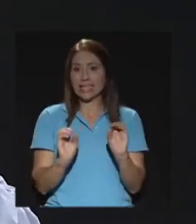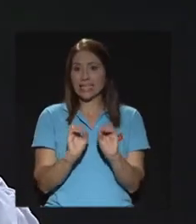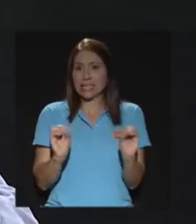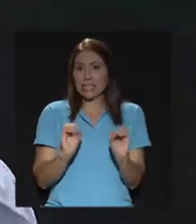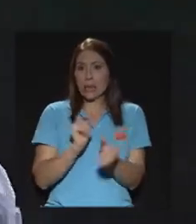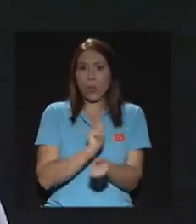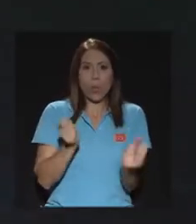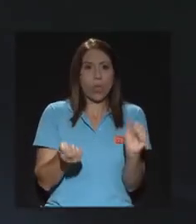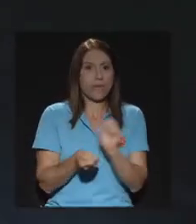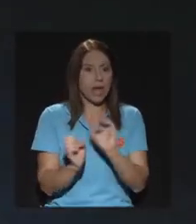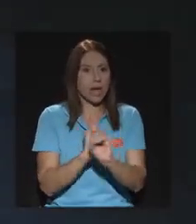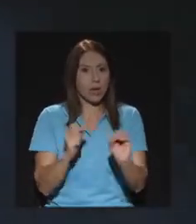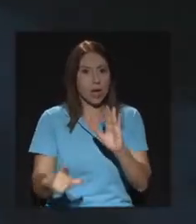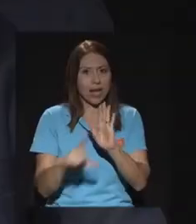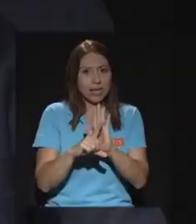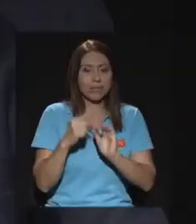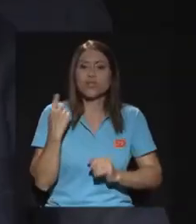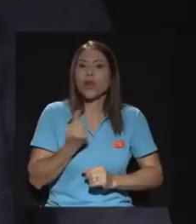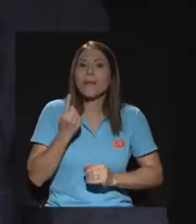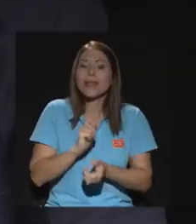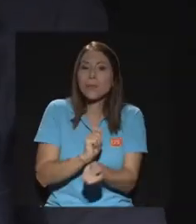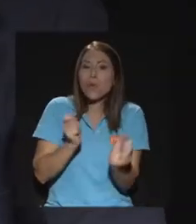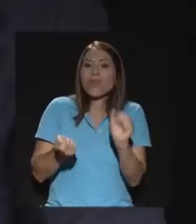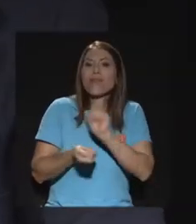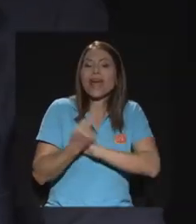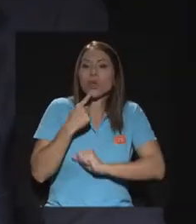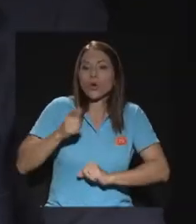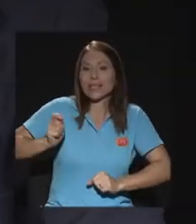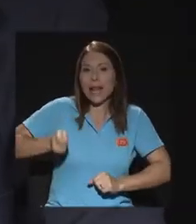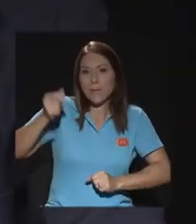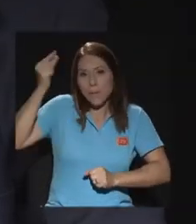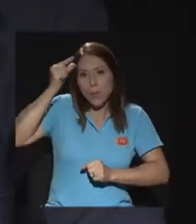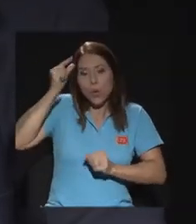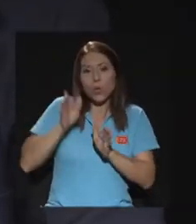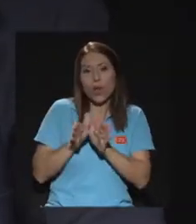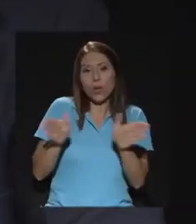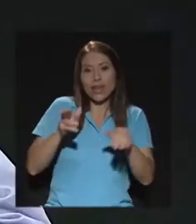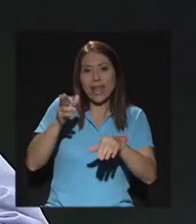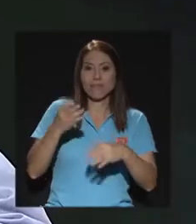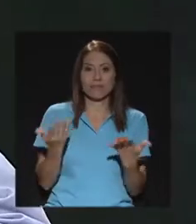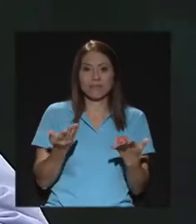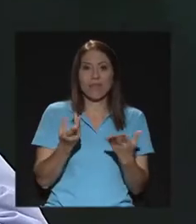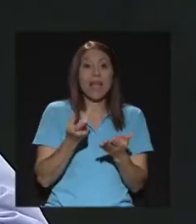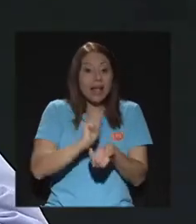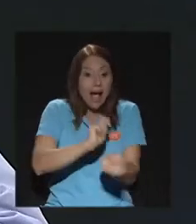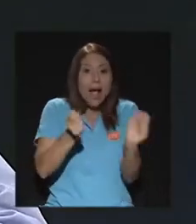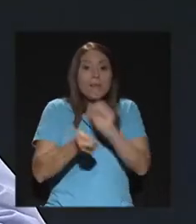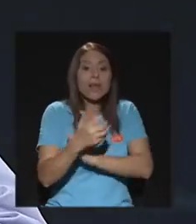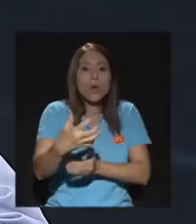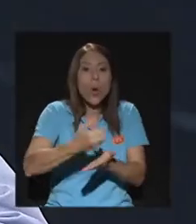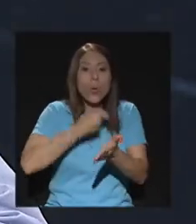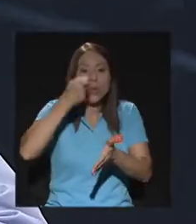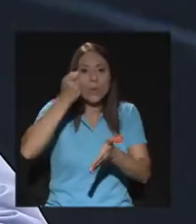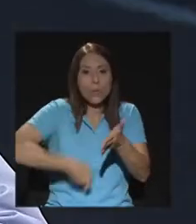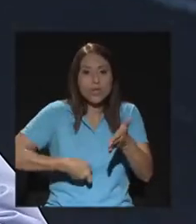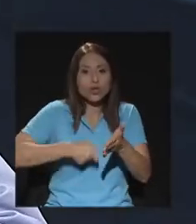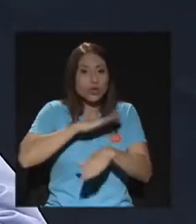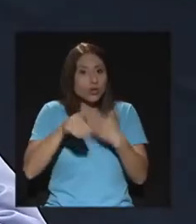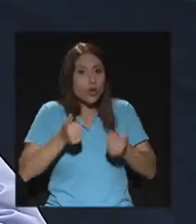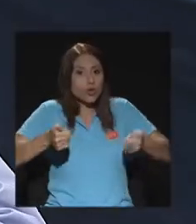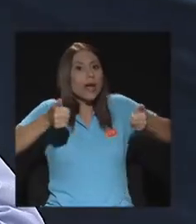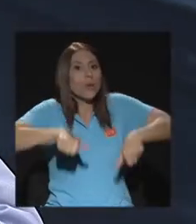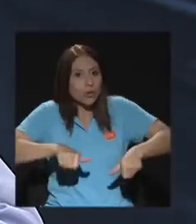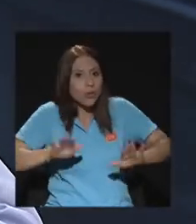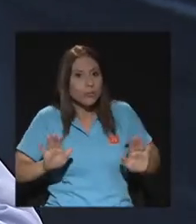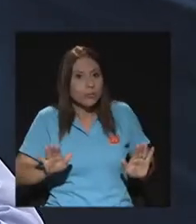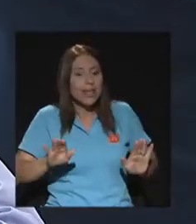más modificando lo que ha dicho la Procuraduría. El cobro de los impuestos, que todos estamos de acuerdo, y el